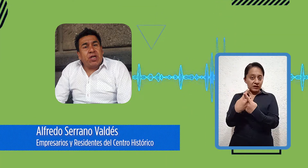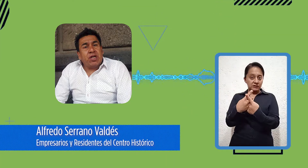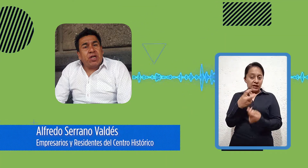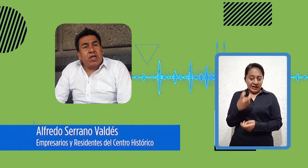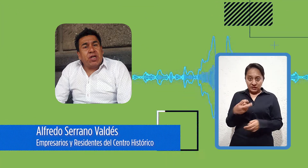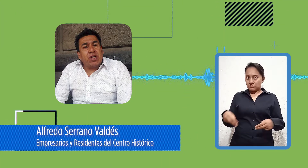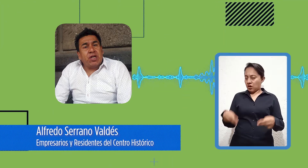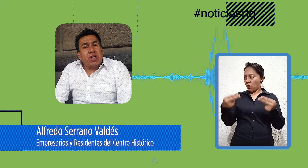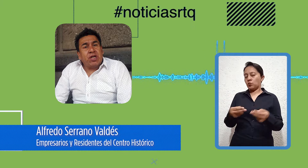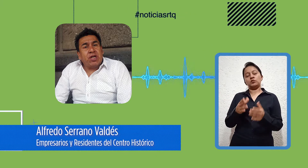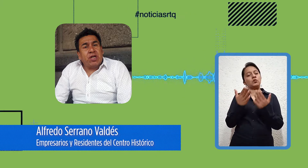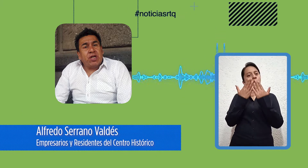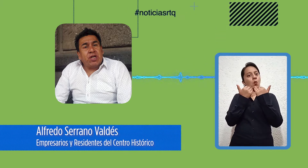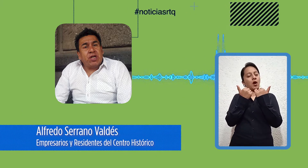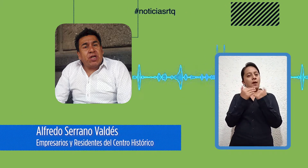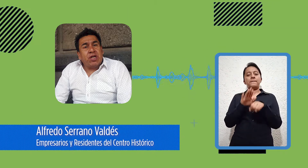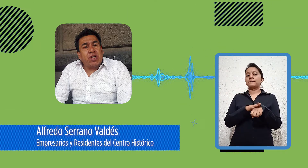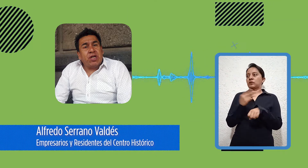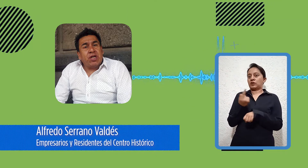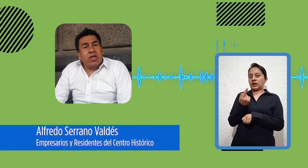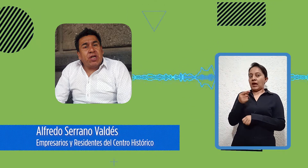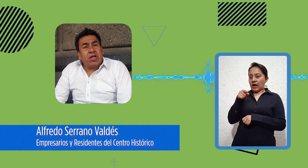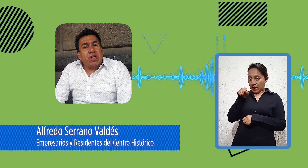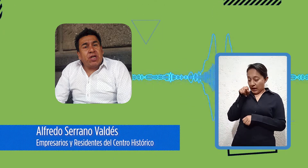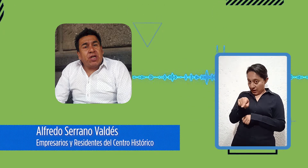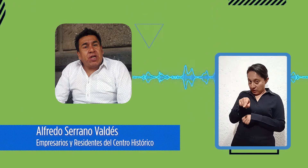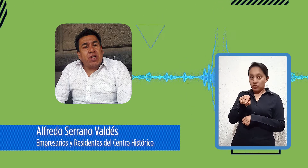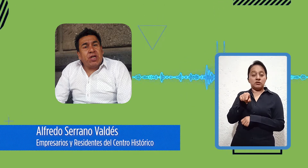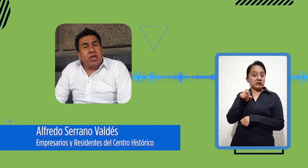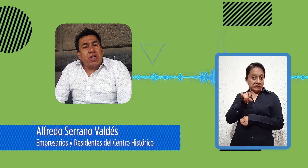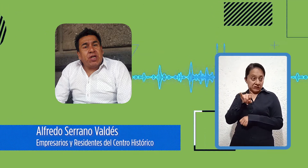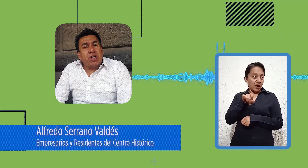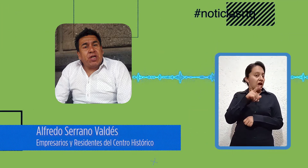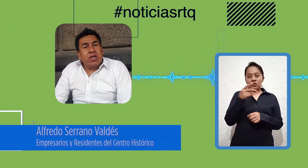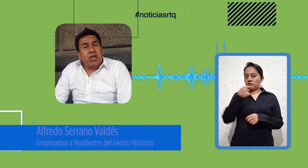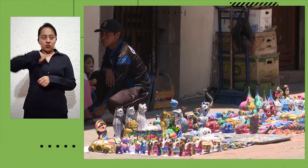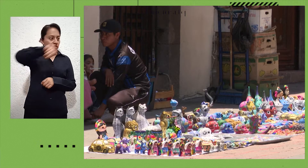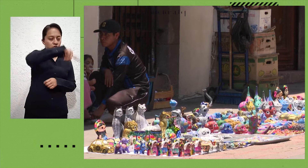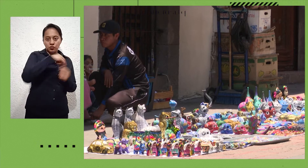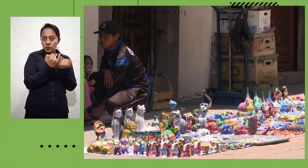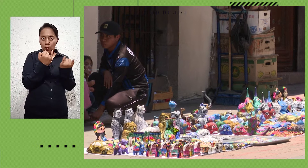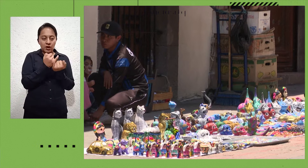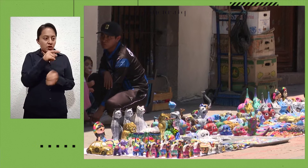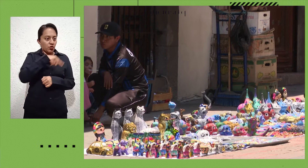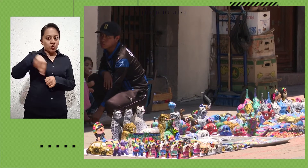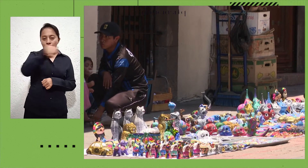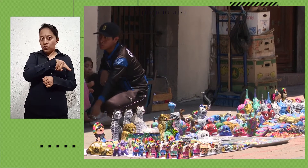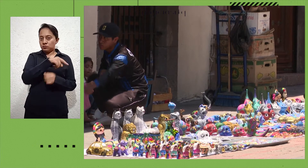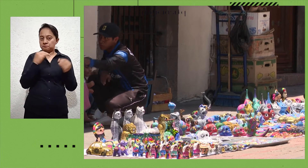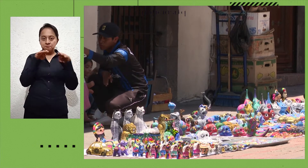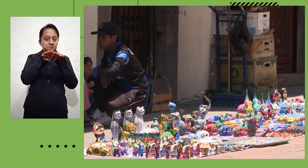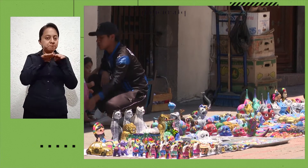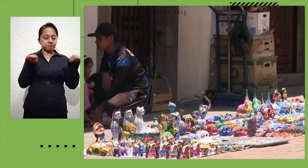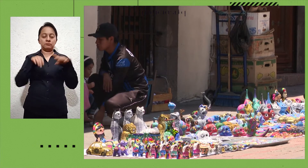repito, no se negocian, porque si le dan a ellos, nos dan a todos nosotros, porque tenemos la misma necesidad. Alfredo Serrano señaló que